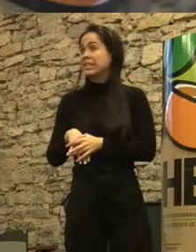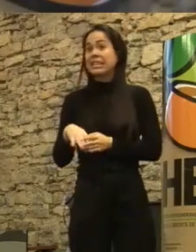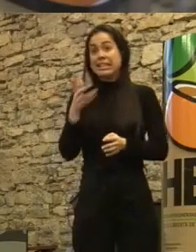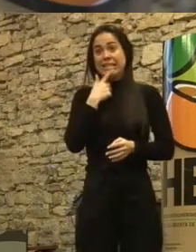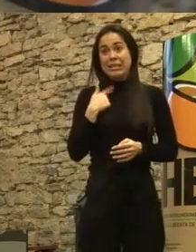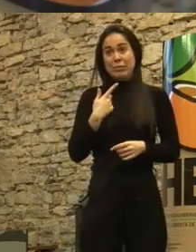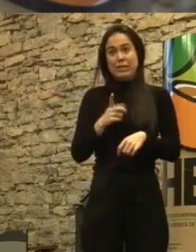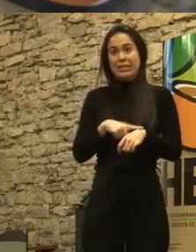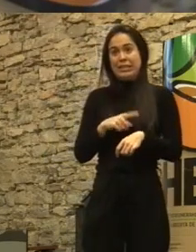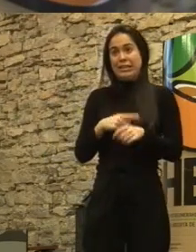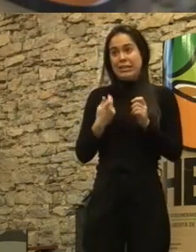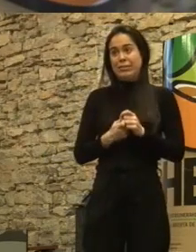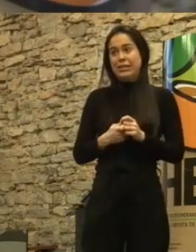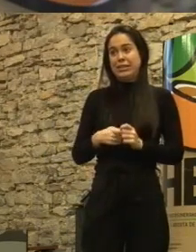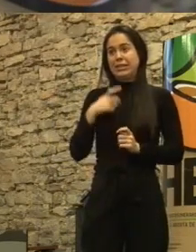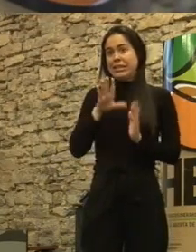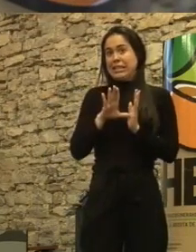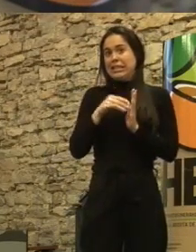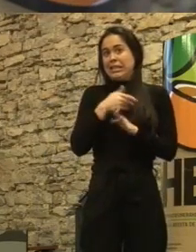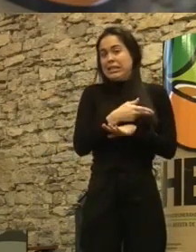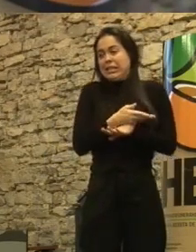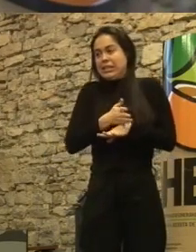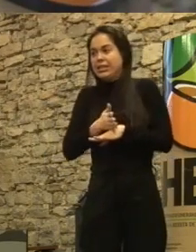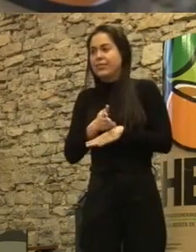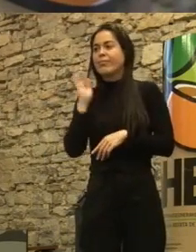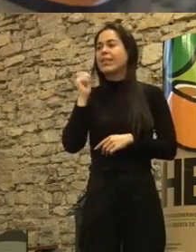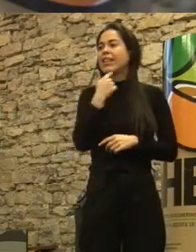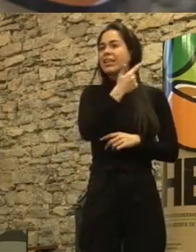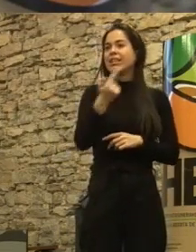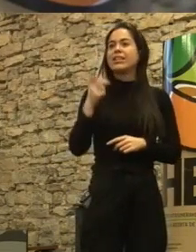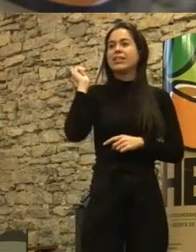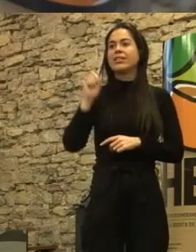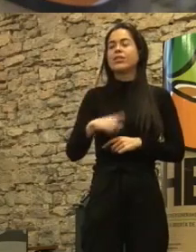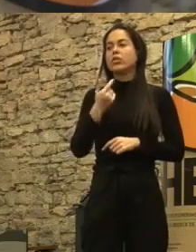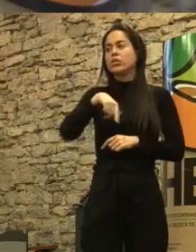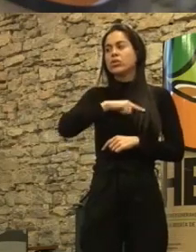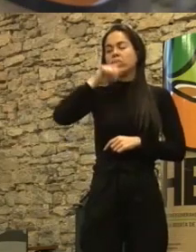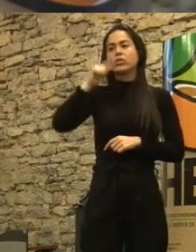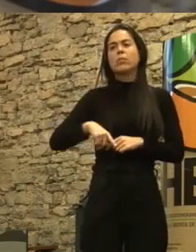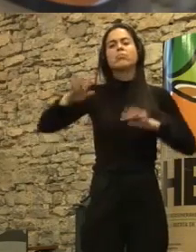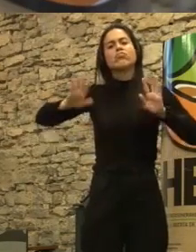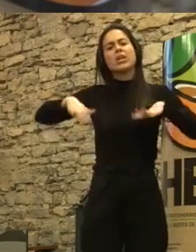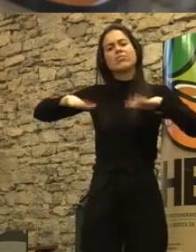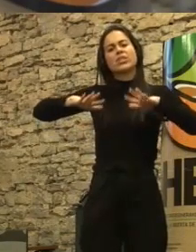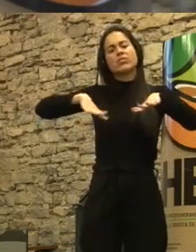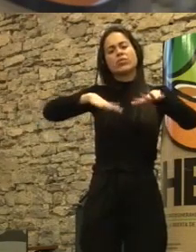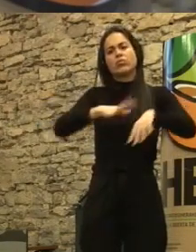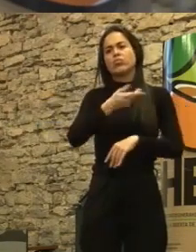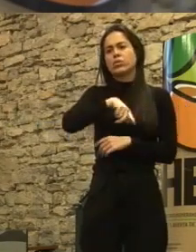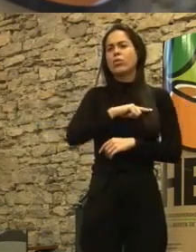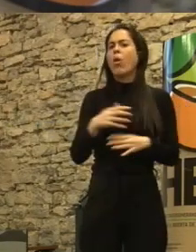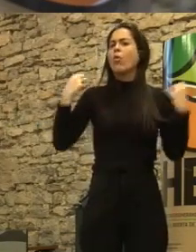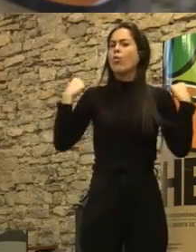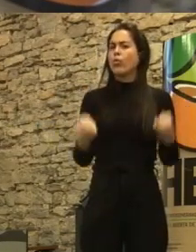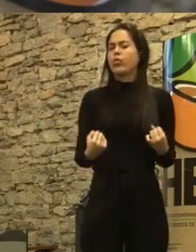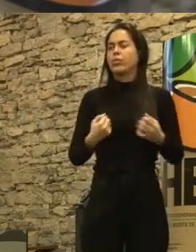me dicen que estoy un poco alargándome, lo que sí deciros es que además de este tipo de cosas hemos hecho manifestaciones bastante más